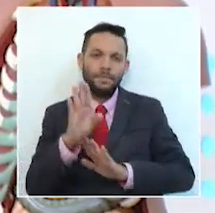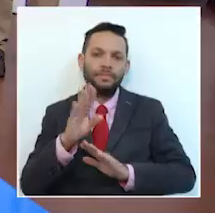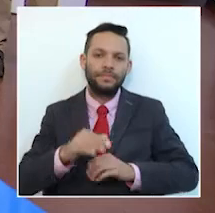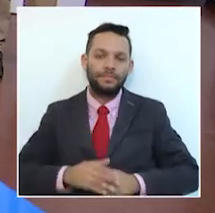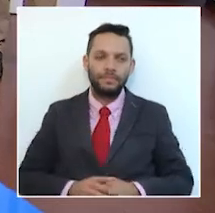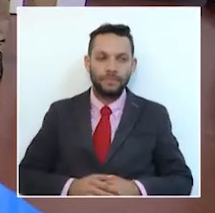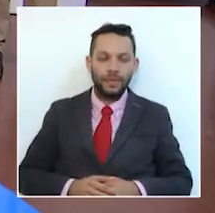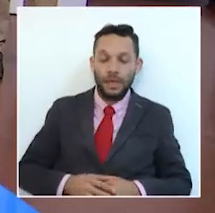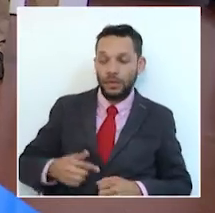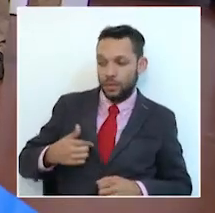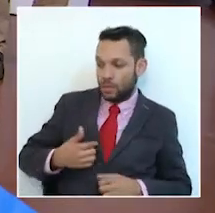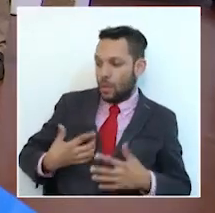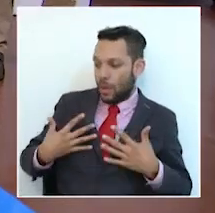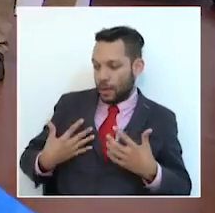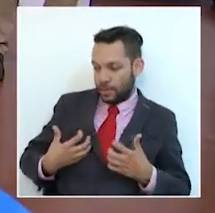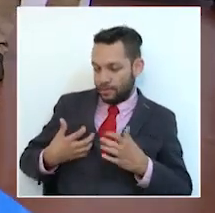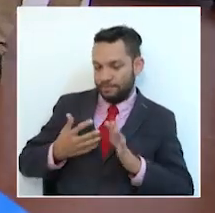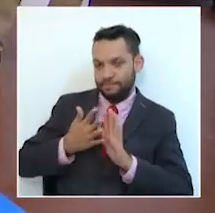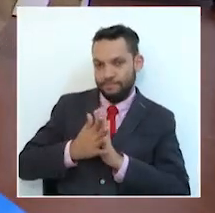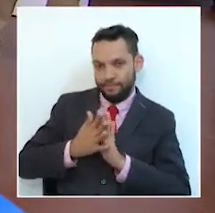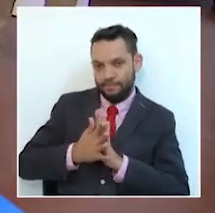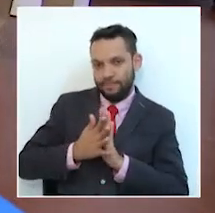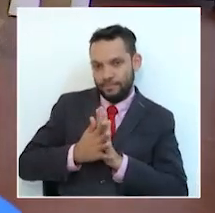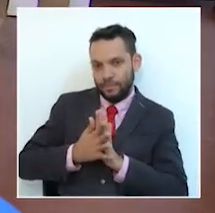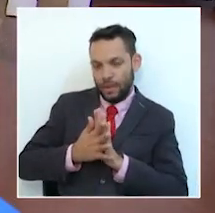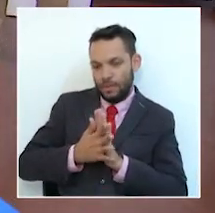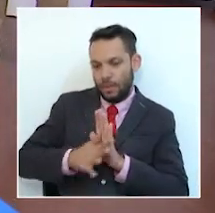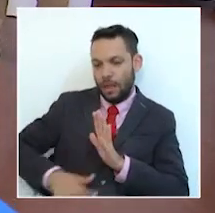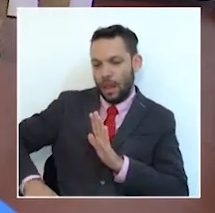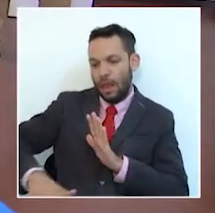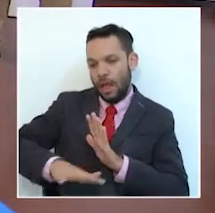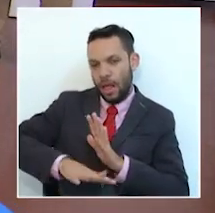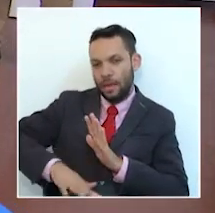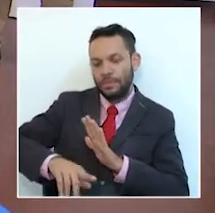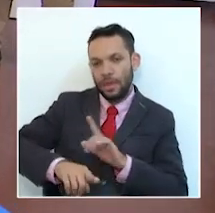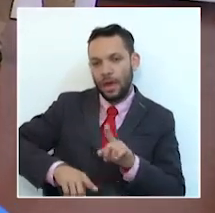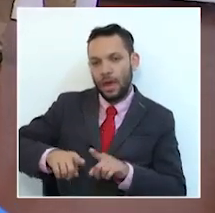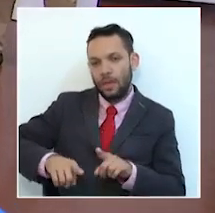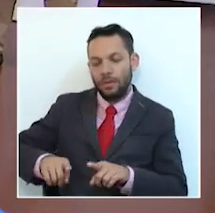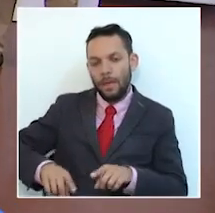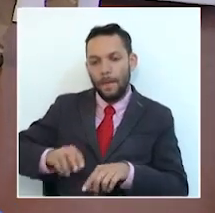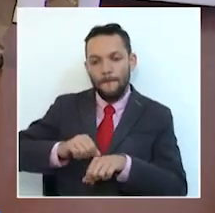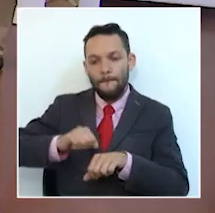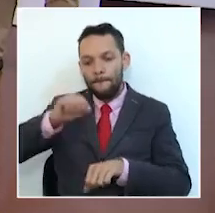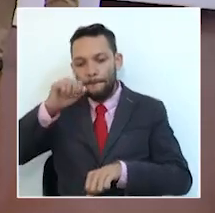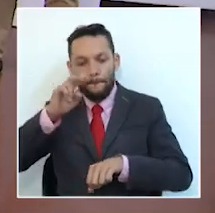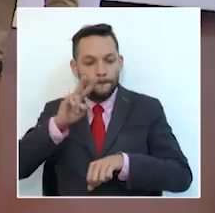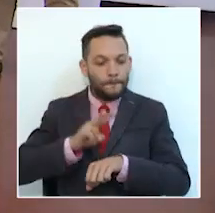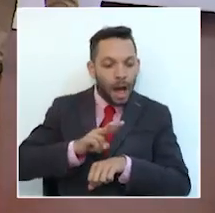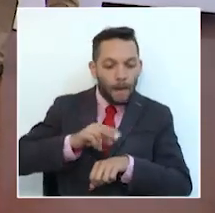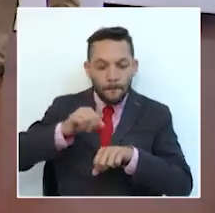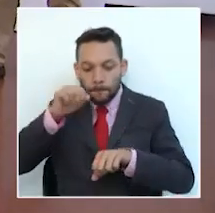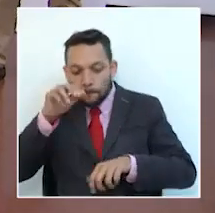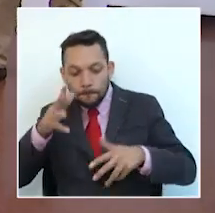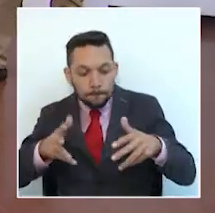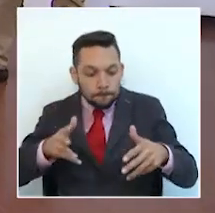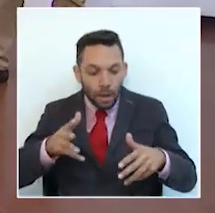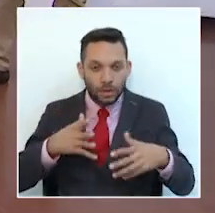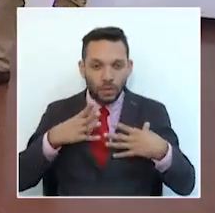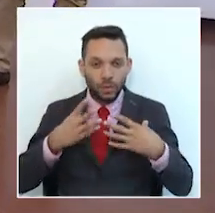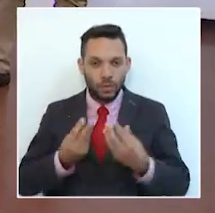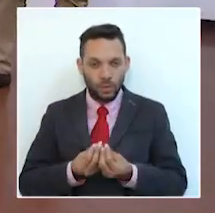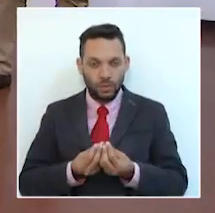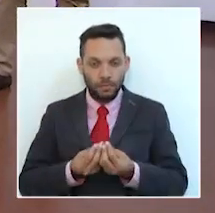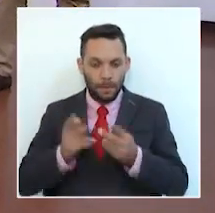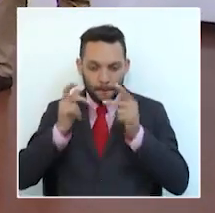quisiera recalcar un aspecto muy importante que muchas veces se pierde de vista y es que nosotros como seres humanos